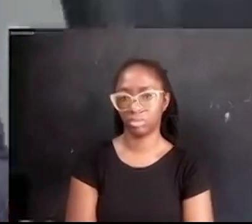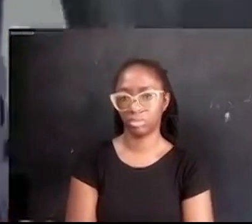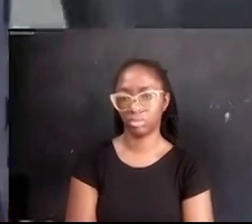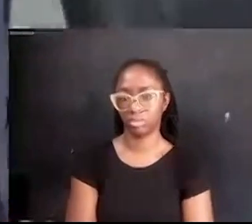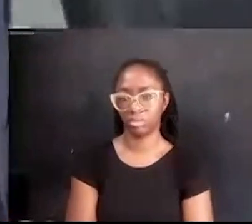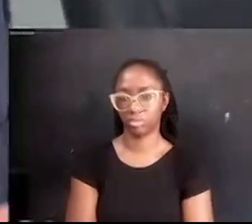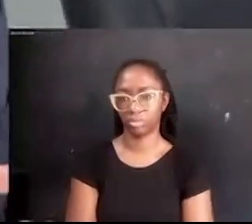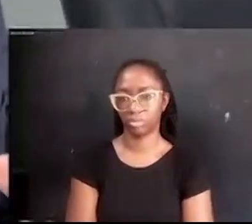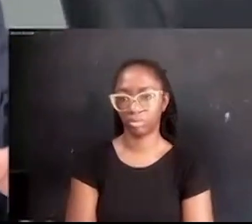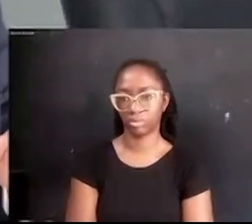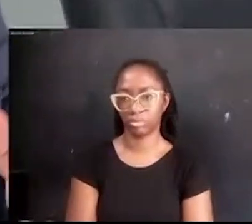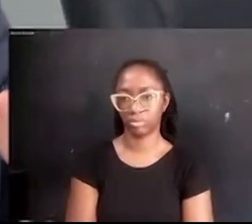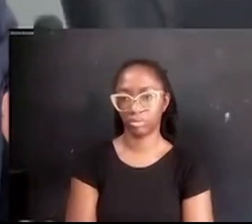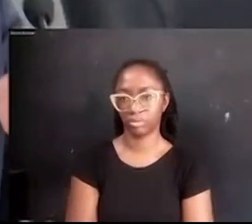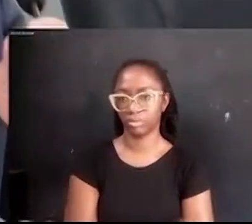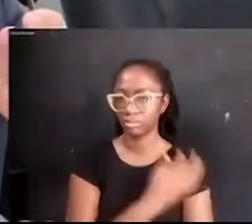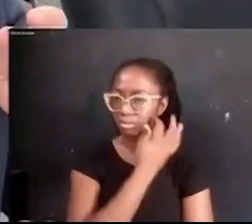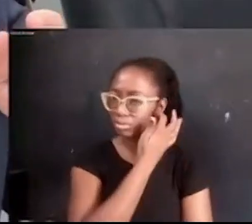Muchas,